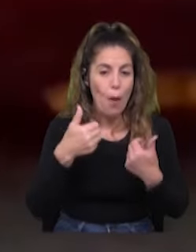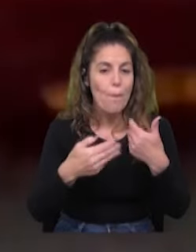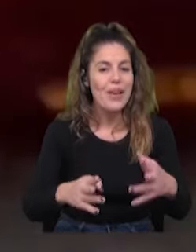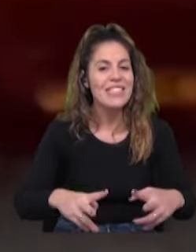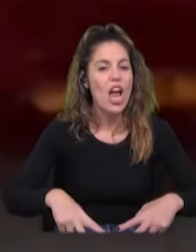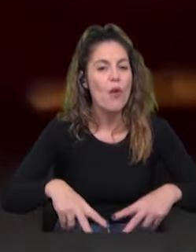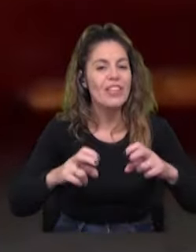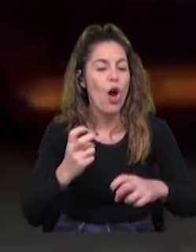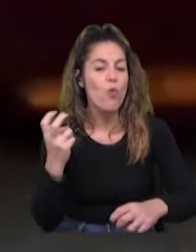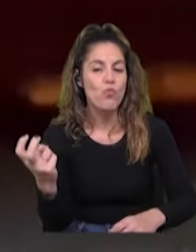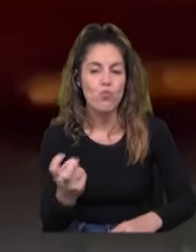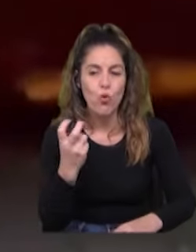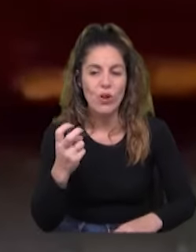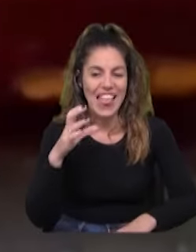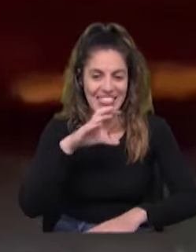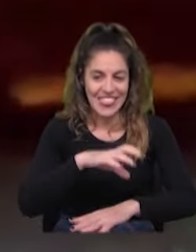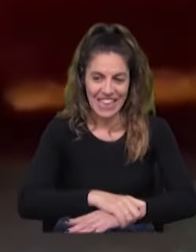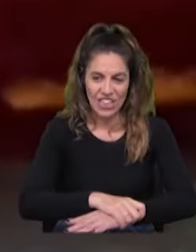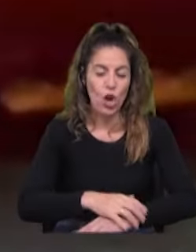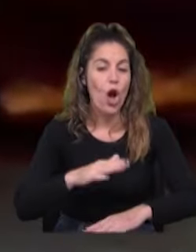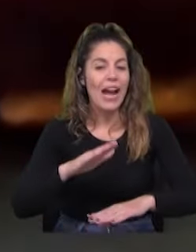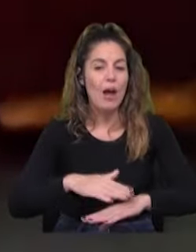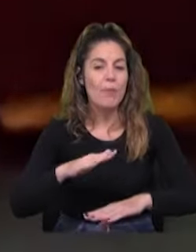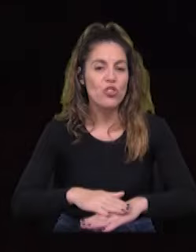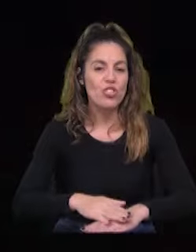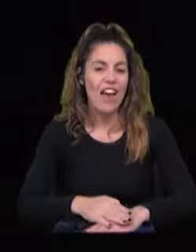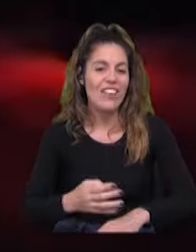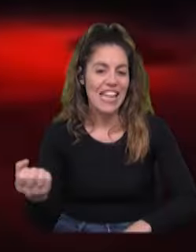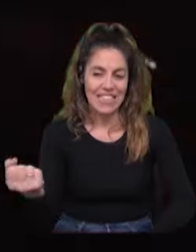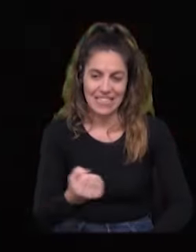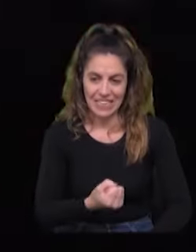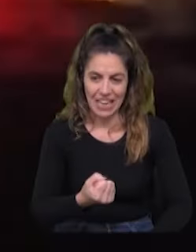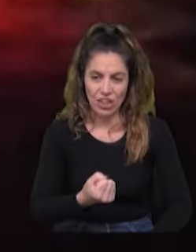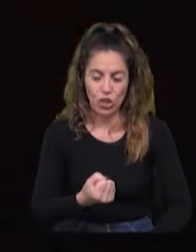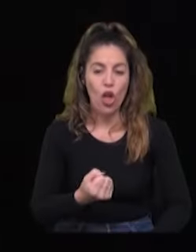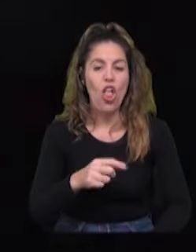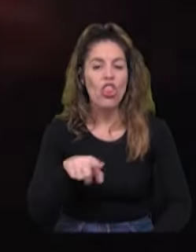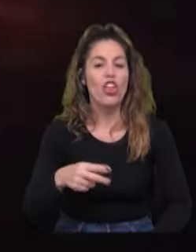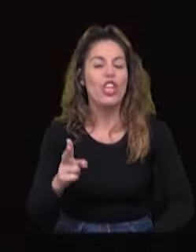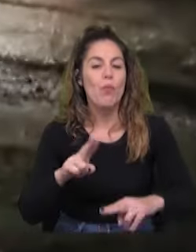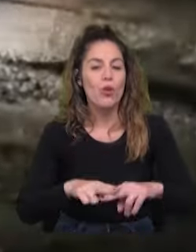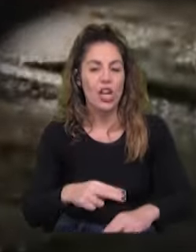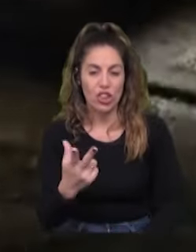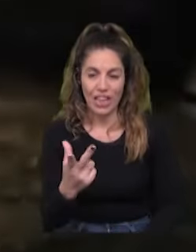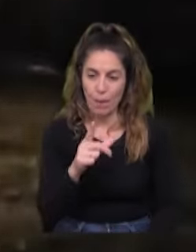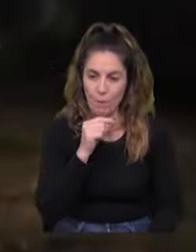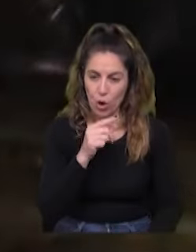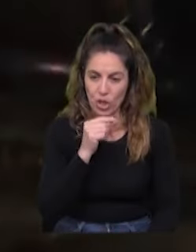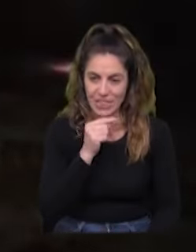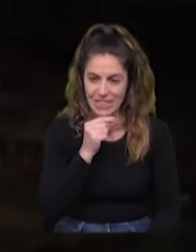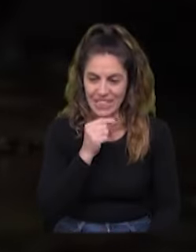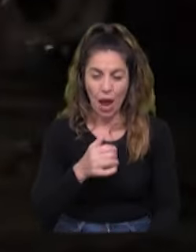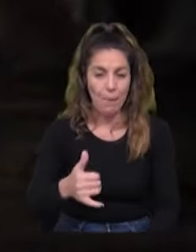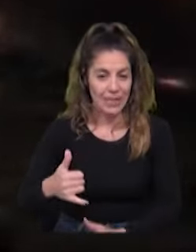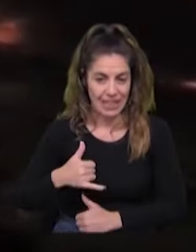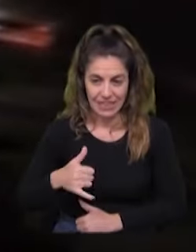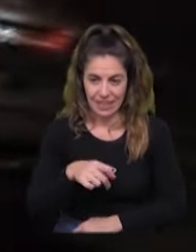operativo de búsqueda y detención de los autores del atentado que este sábado mató a tres agentes de la fuerza policial